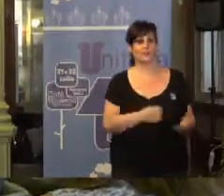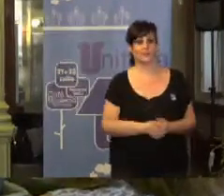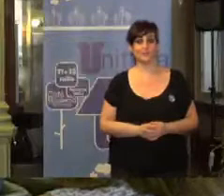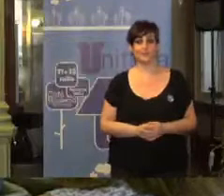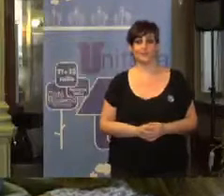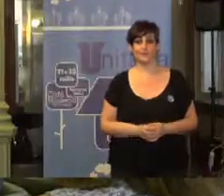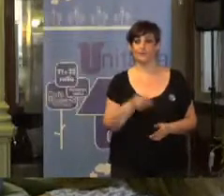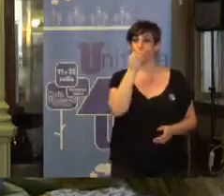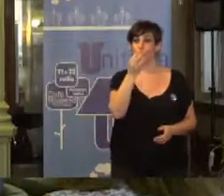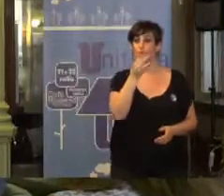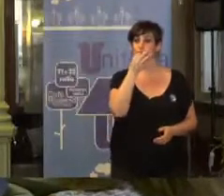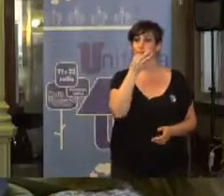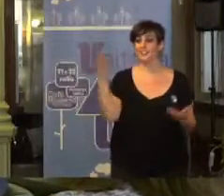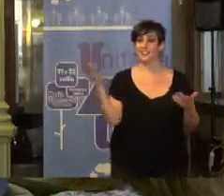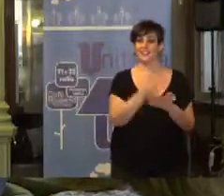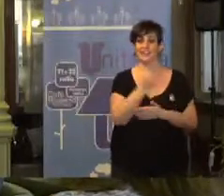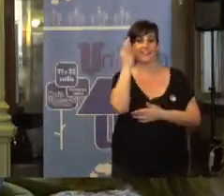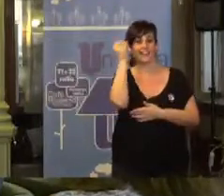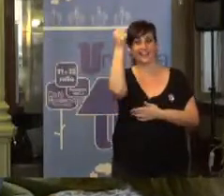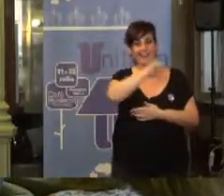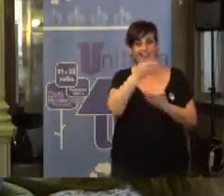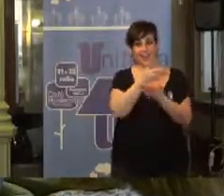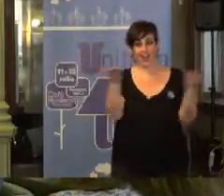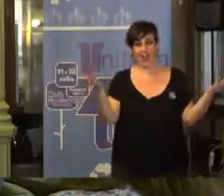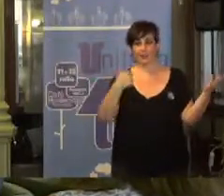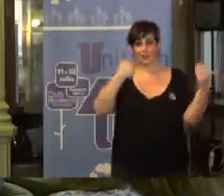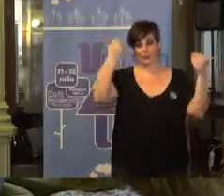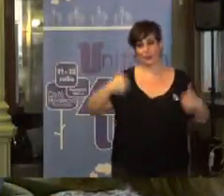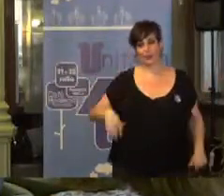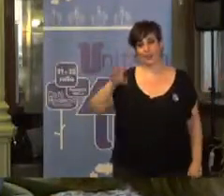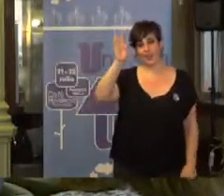Pois boa tarde a todas e a todos. Eu son Tereixa Novo.